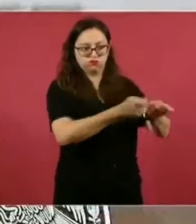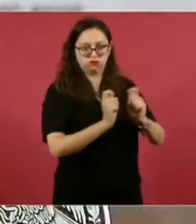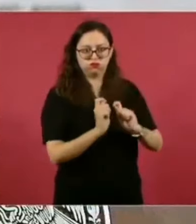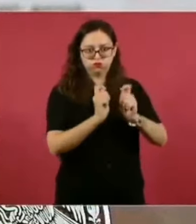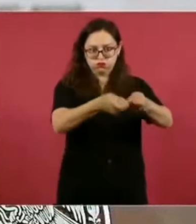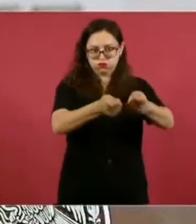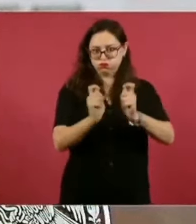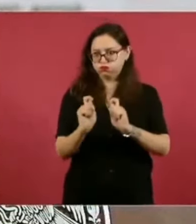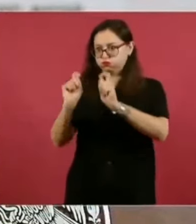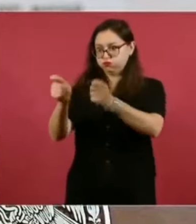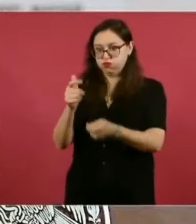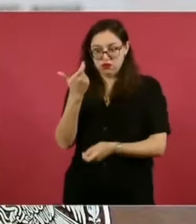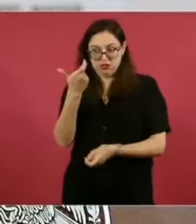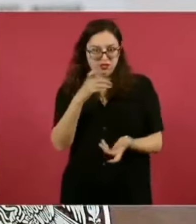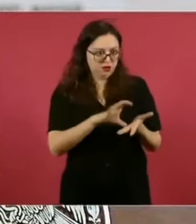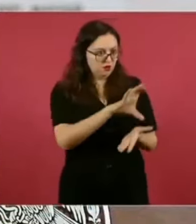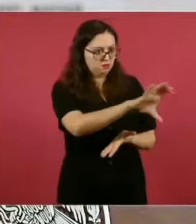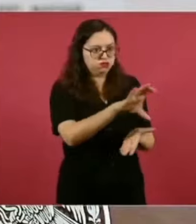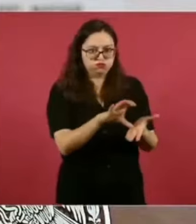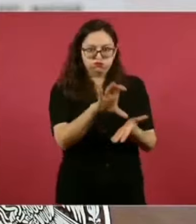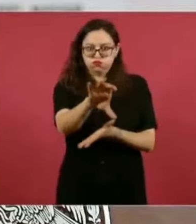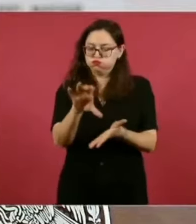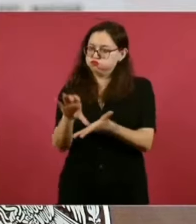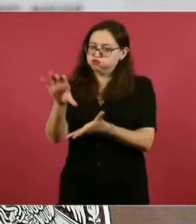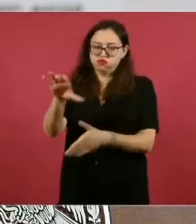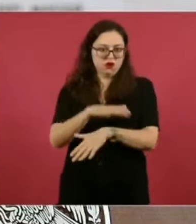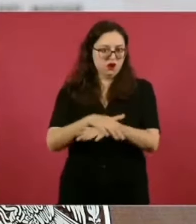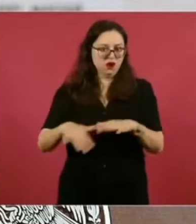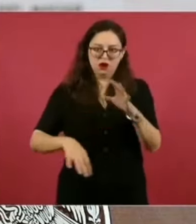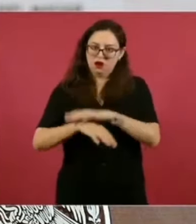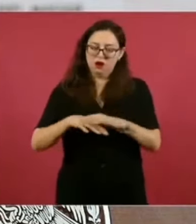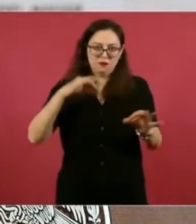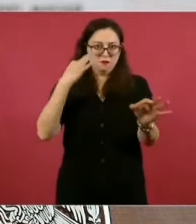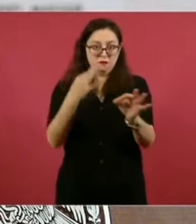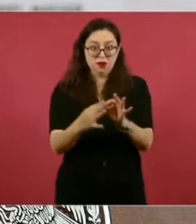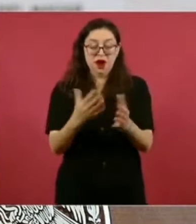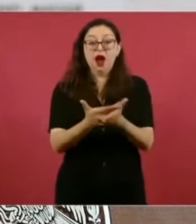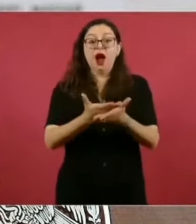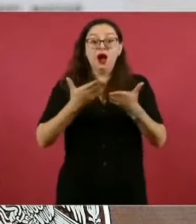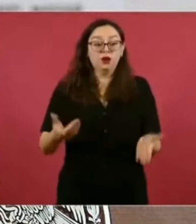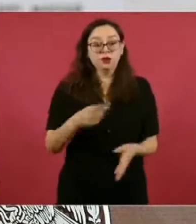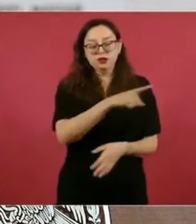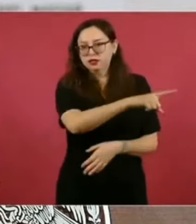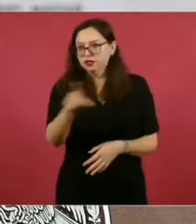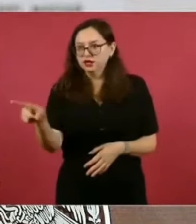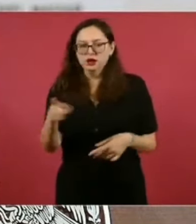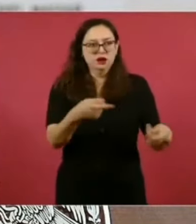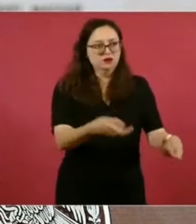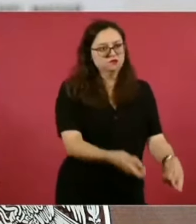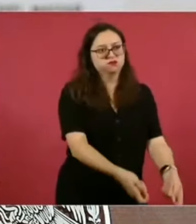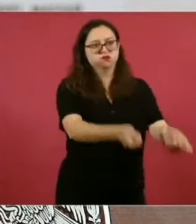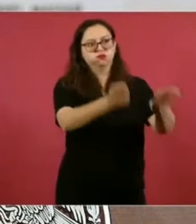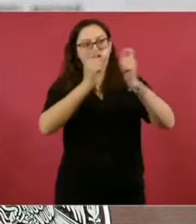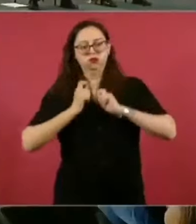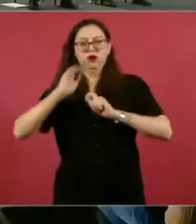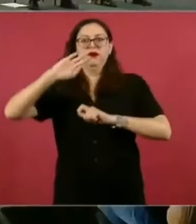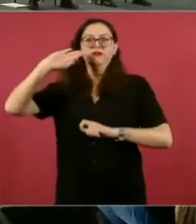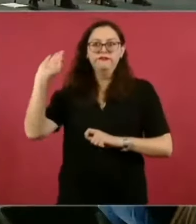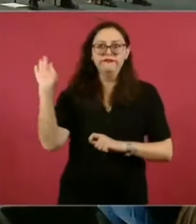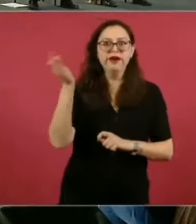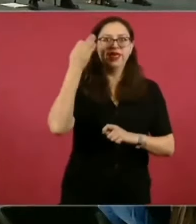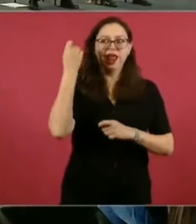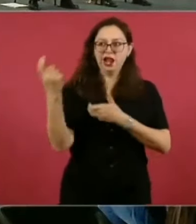de cómo vamos en este proceso y en esta nueva institución. También estuvieron gobernadores y gobernadoras